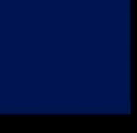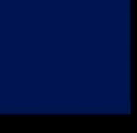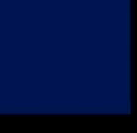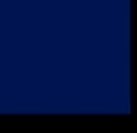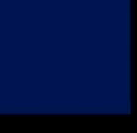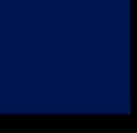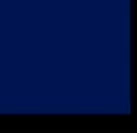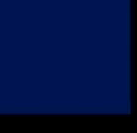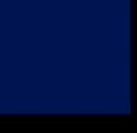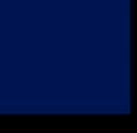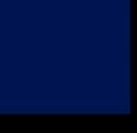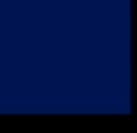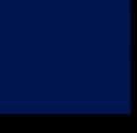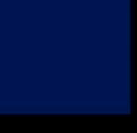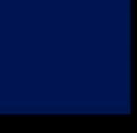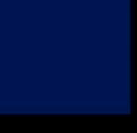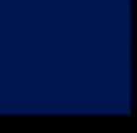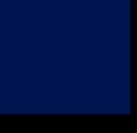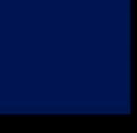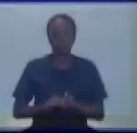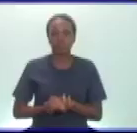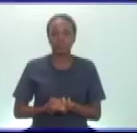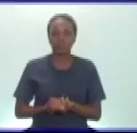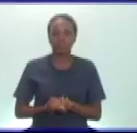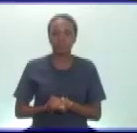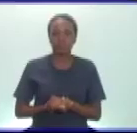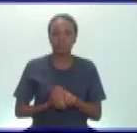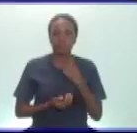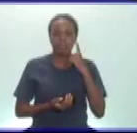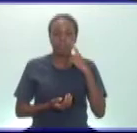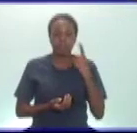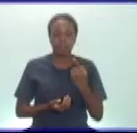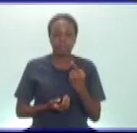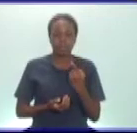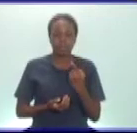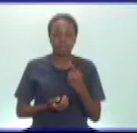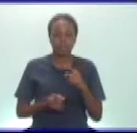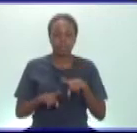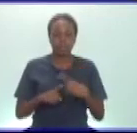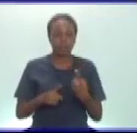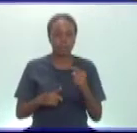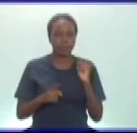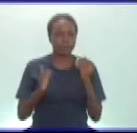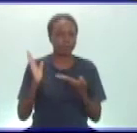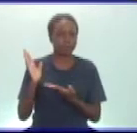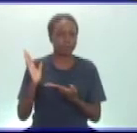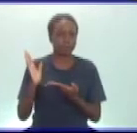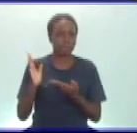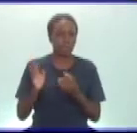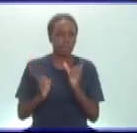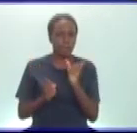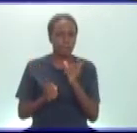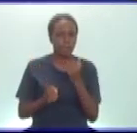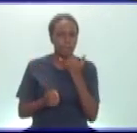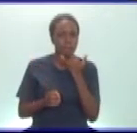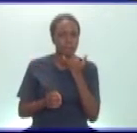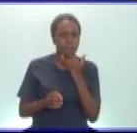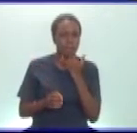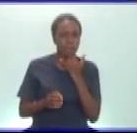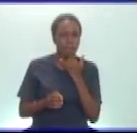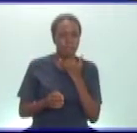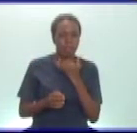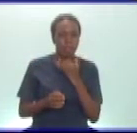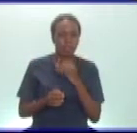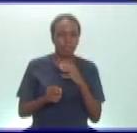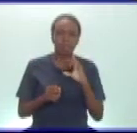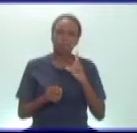guerra de Troya, joven, ardoroso y fuerte. Fíjense que acá tenemos que corregir la palabra griego, sería héroe troyano. Estas cosas